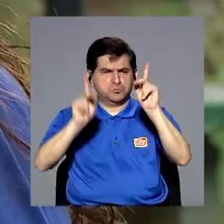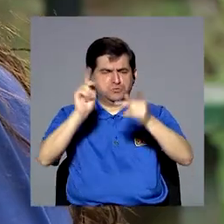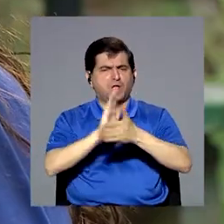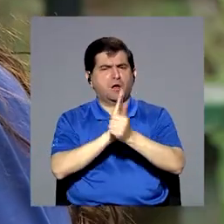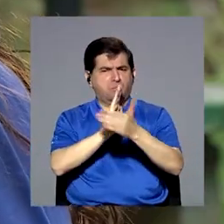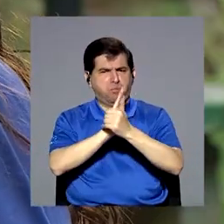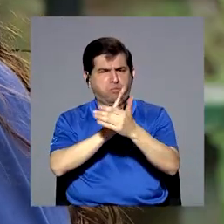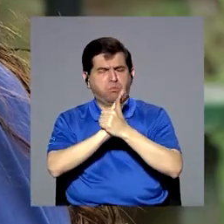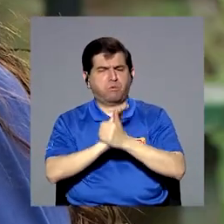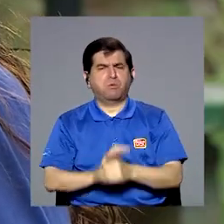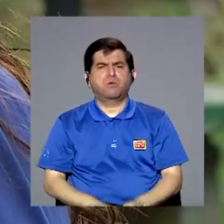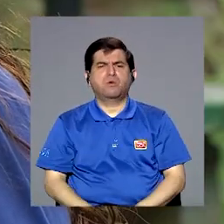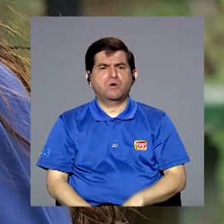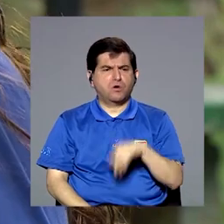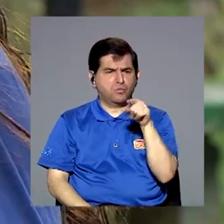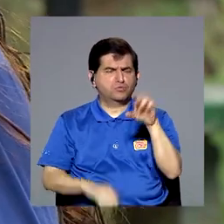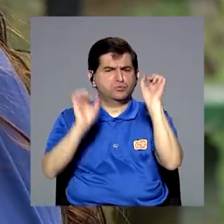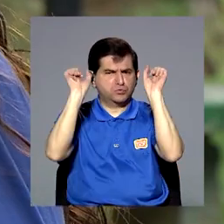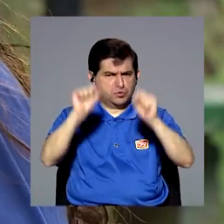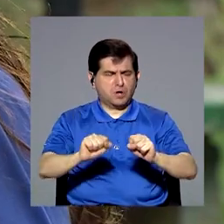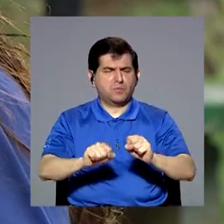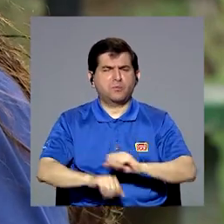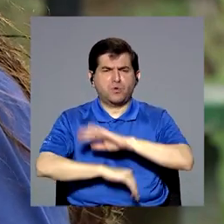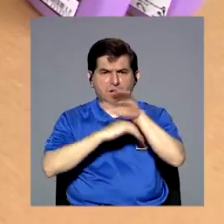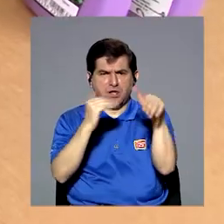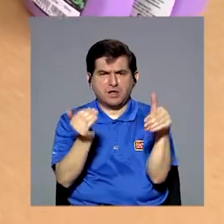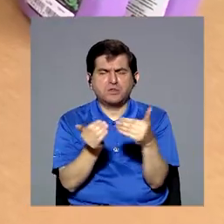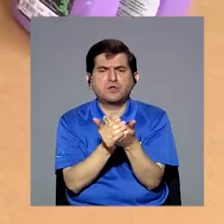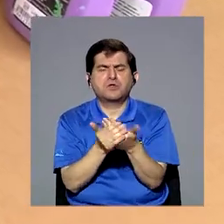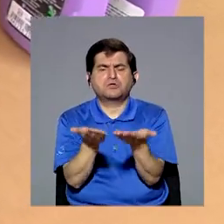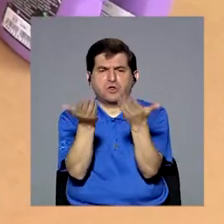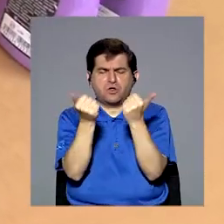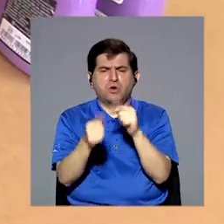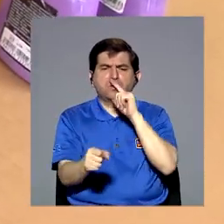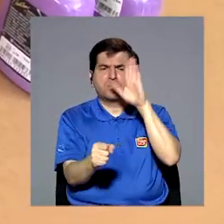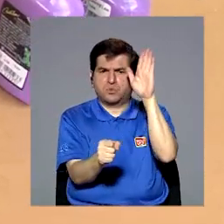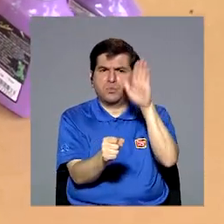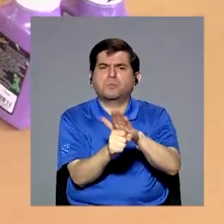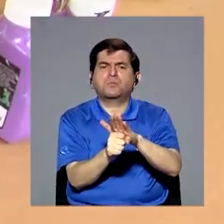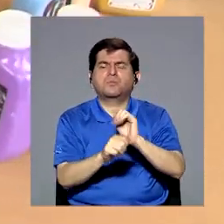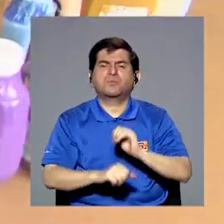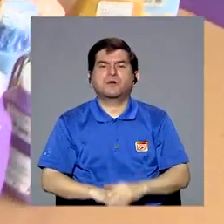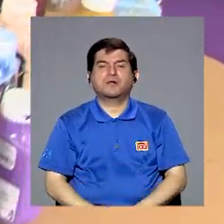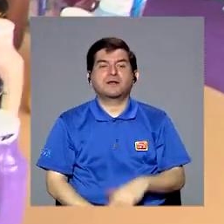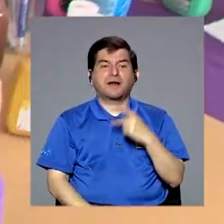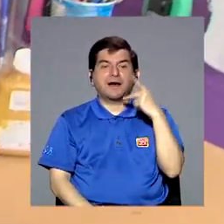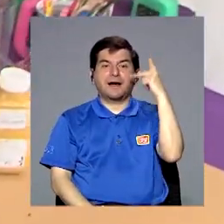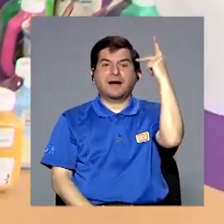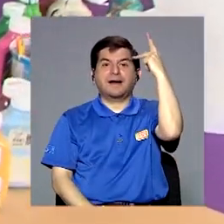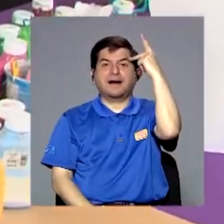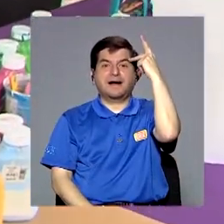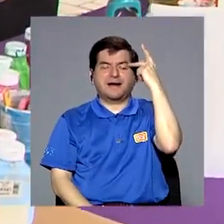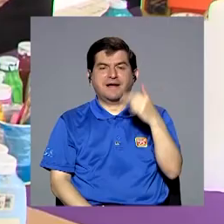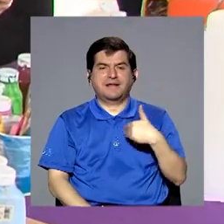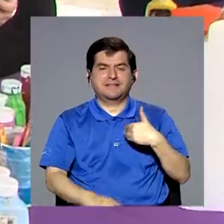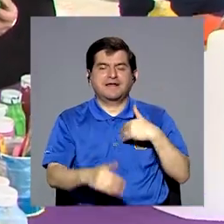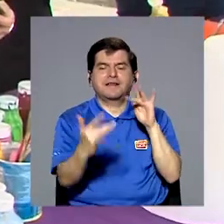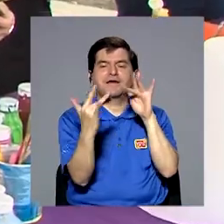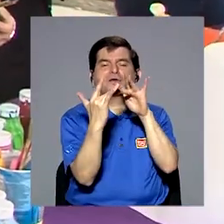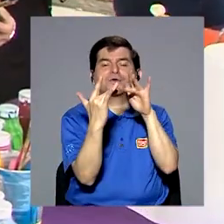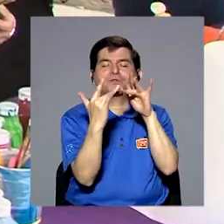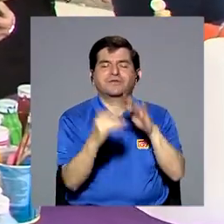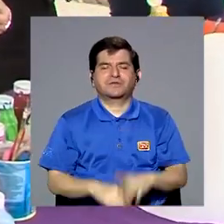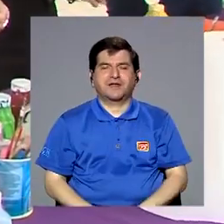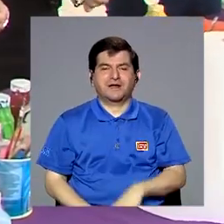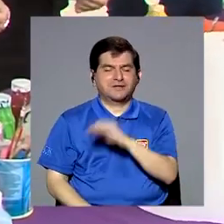persona capaz, sos una persona que puede lograr todo lo que quieras. Entonces ahí los padres van a tener esa cercanía y van